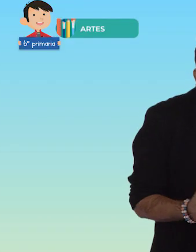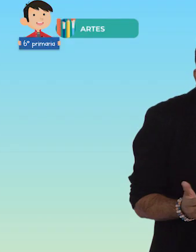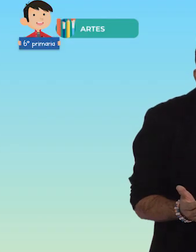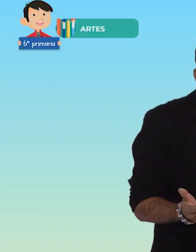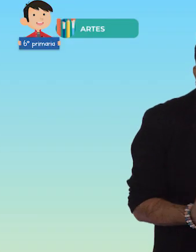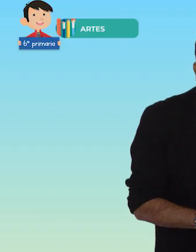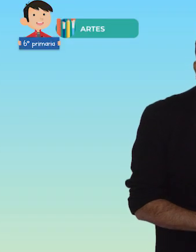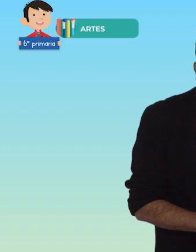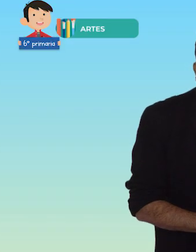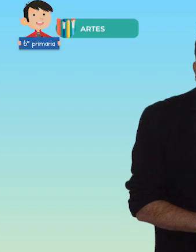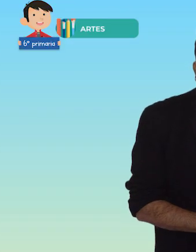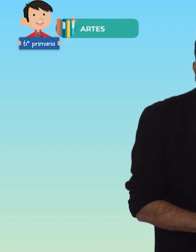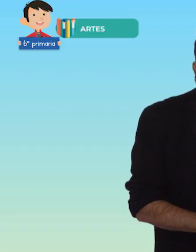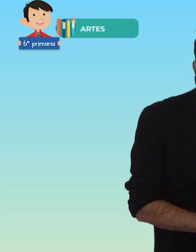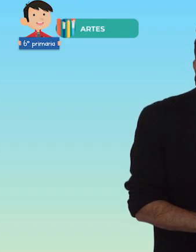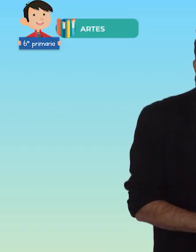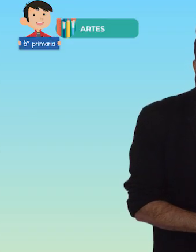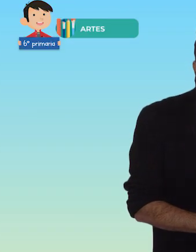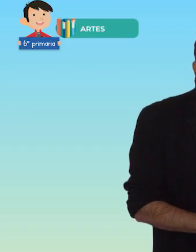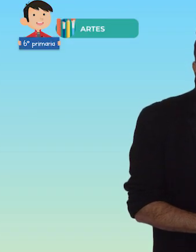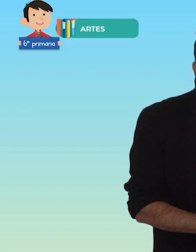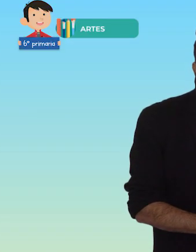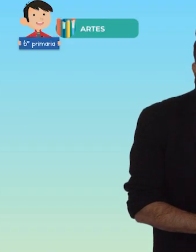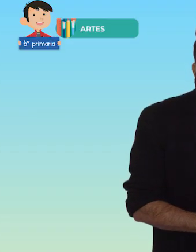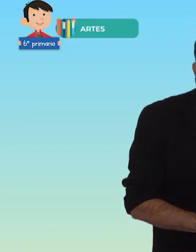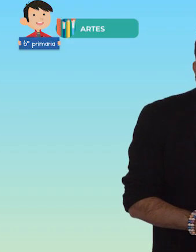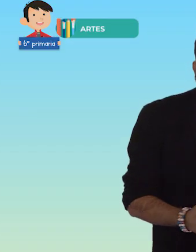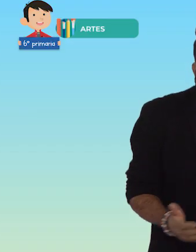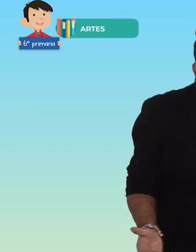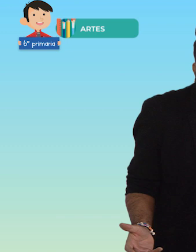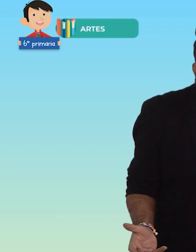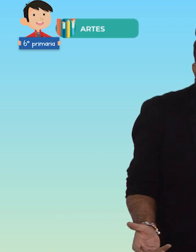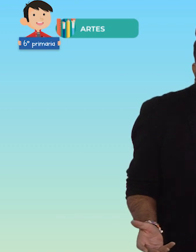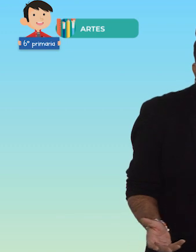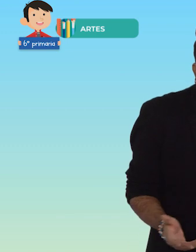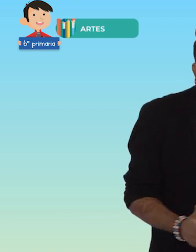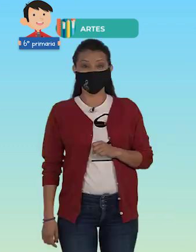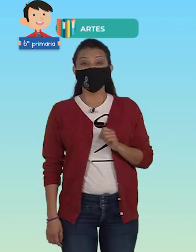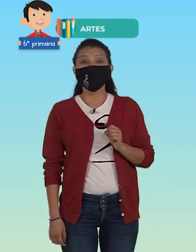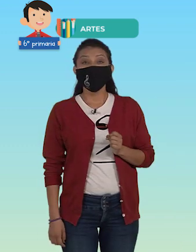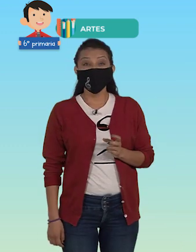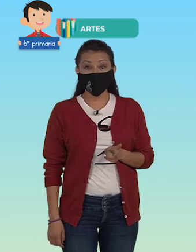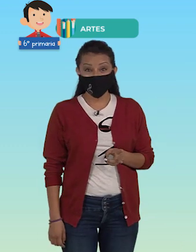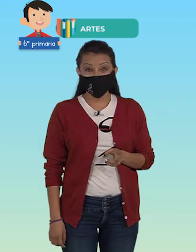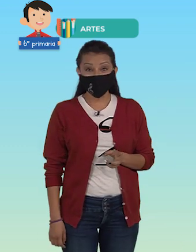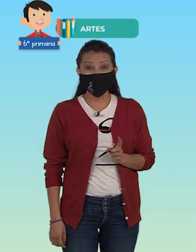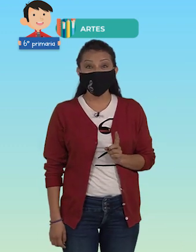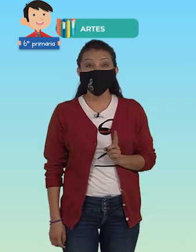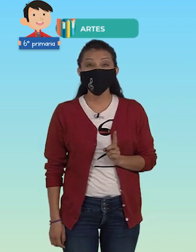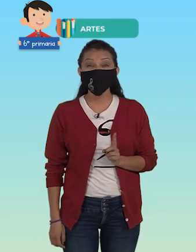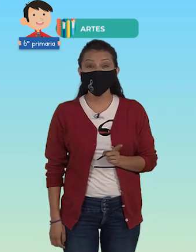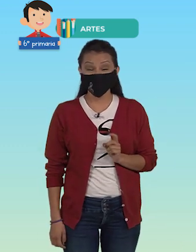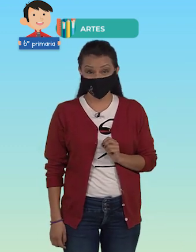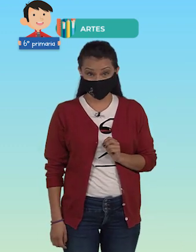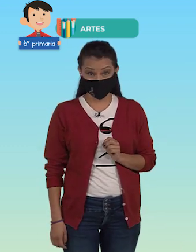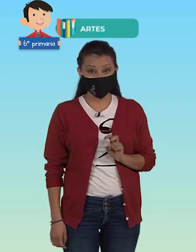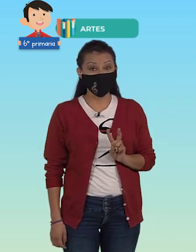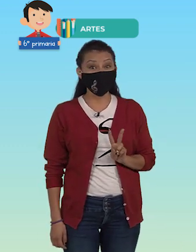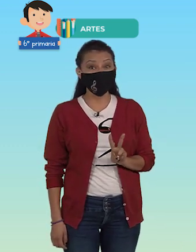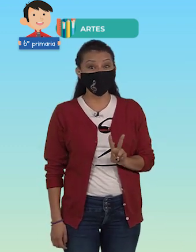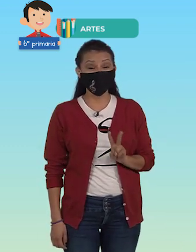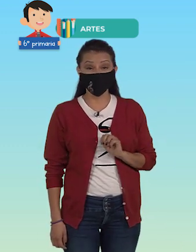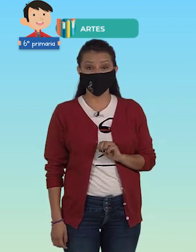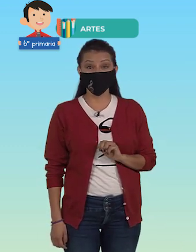¿Y si el sonido que oímos dura el doble del que acabamos de escuchar, cómo sería? Ah, el sonido que